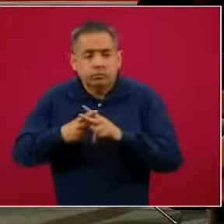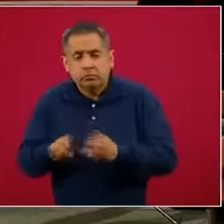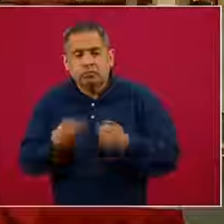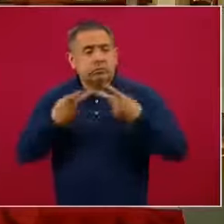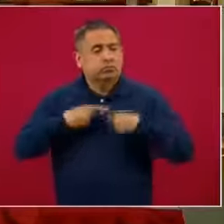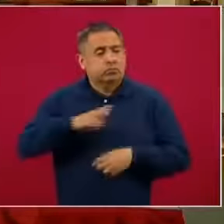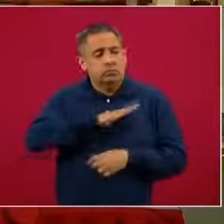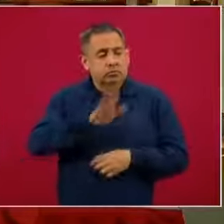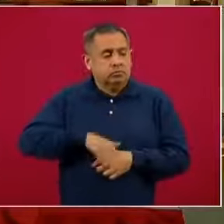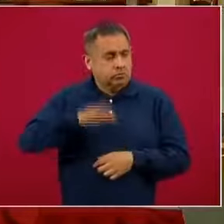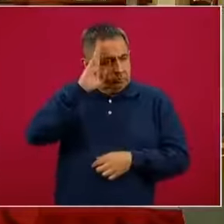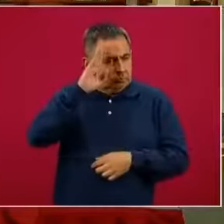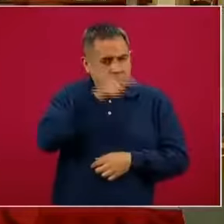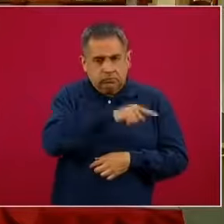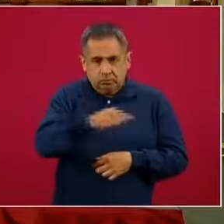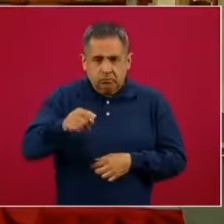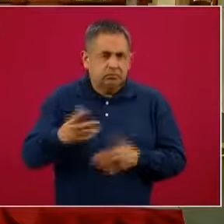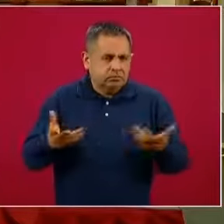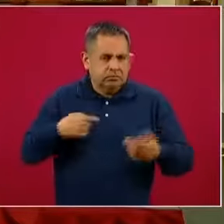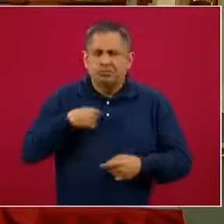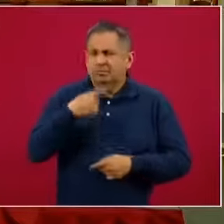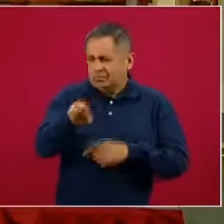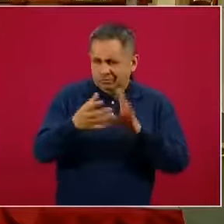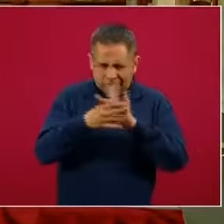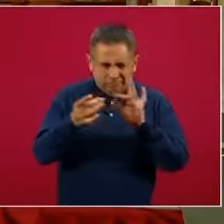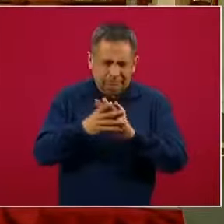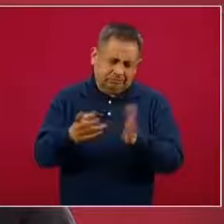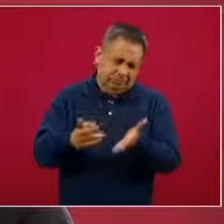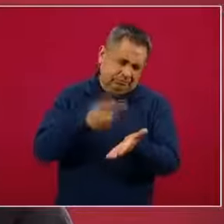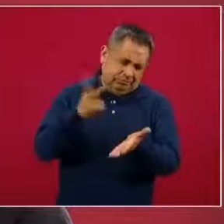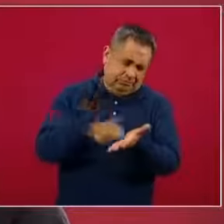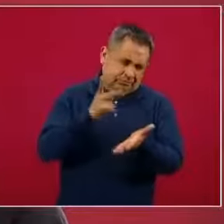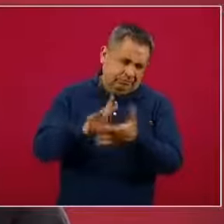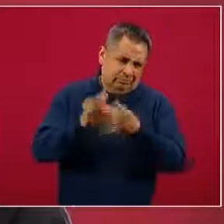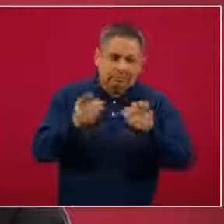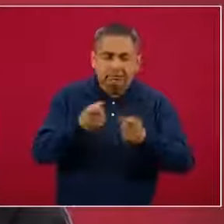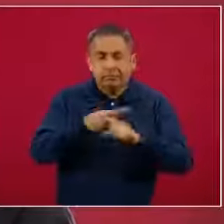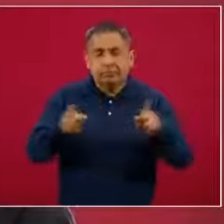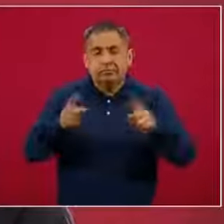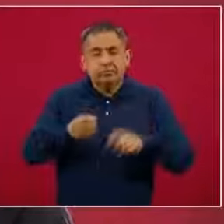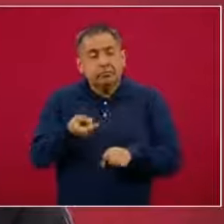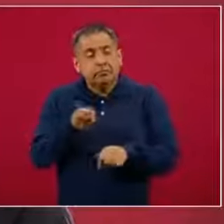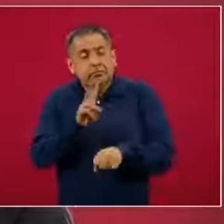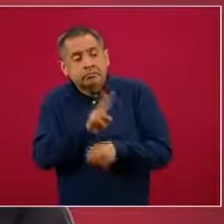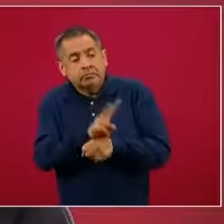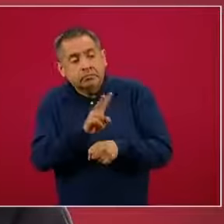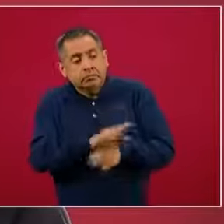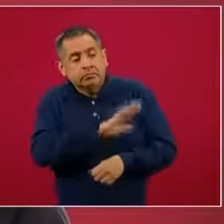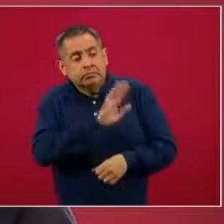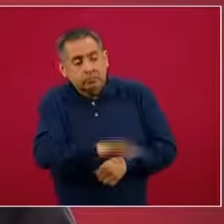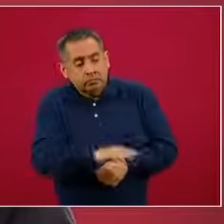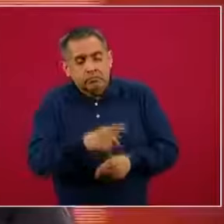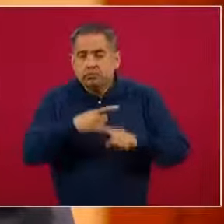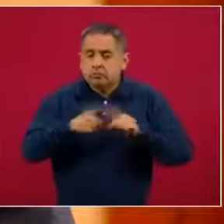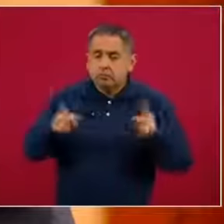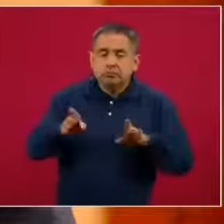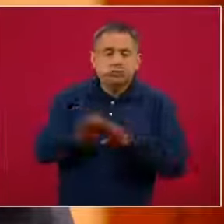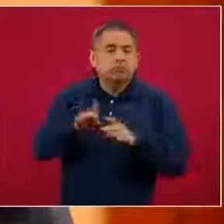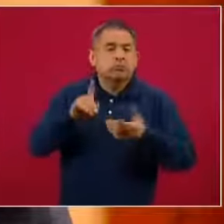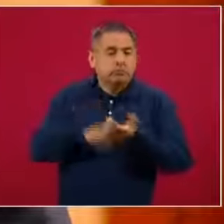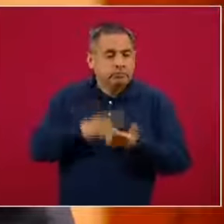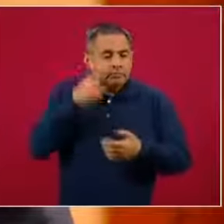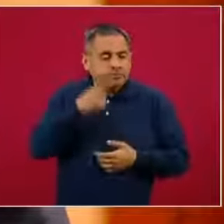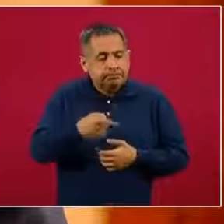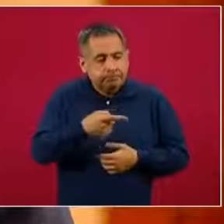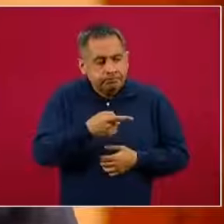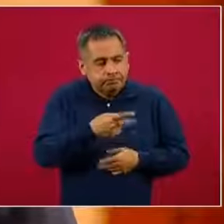mortalidad en exceso. Hemos explicado también repetidamente la diferencia de vigilancia de la mortalidad como un instrumento que nos